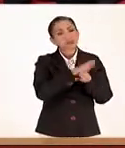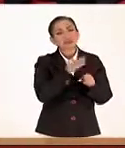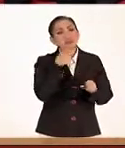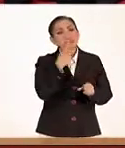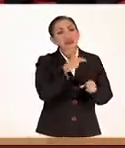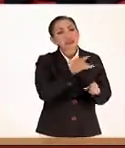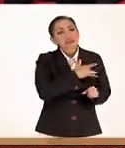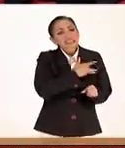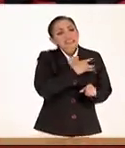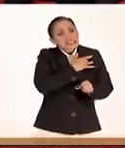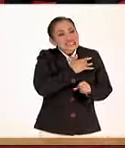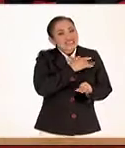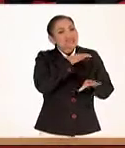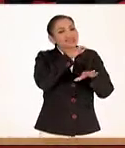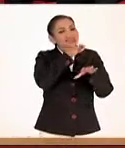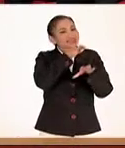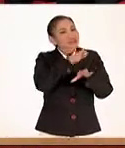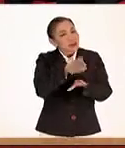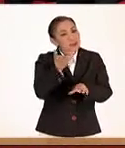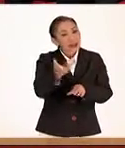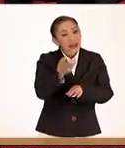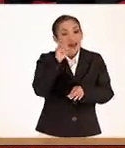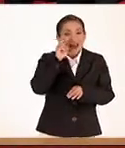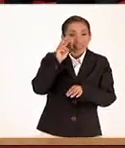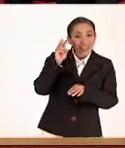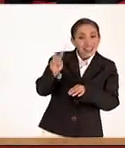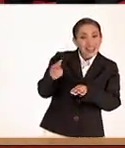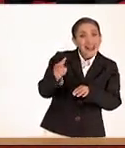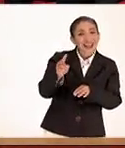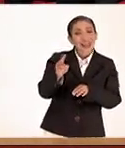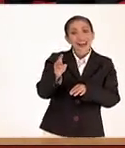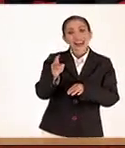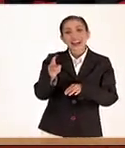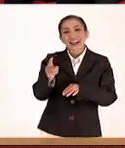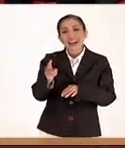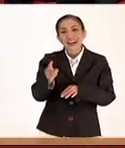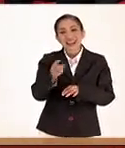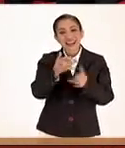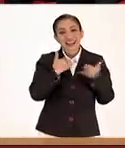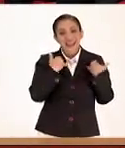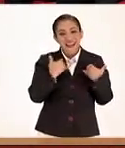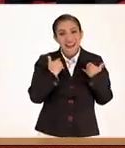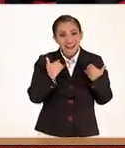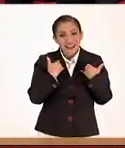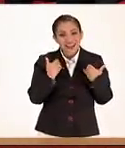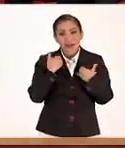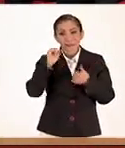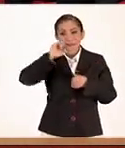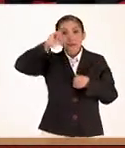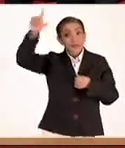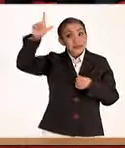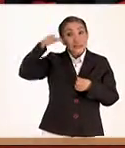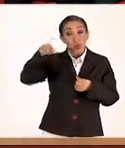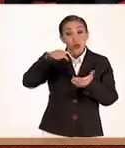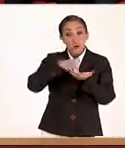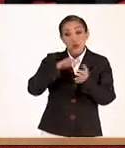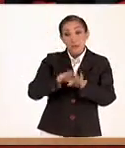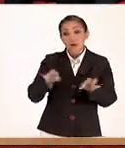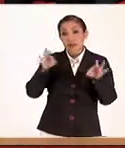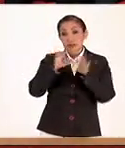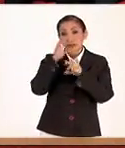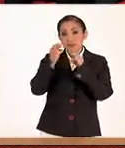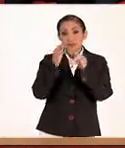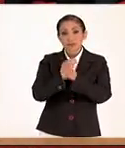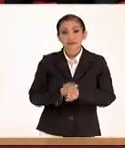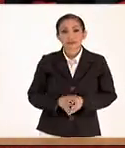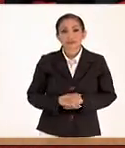sentir sobre el hecho de ver a sus esos jóvenes destacar en un lugar importante en el